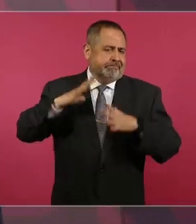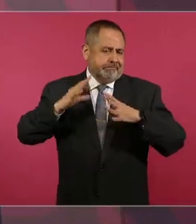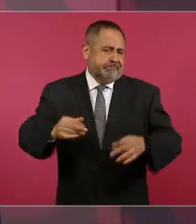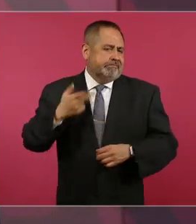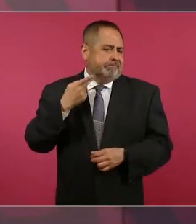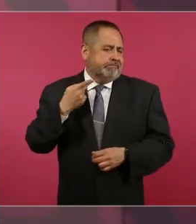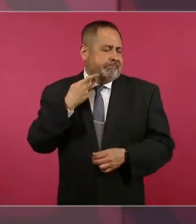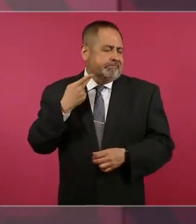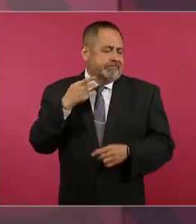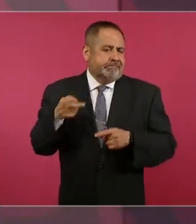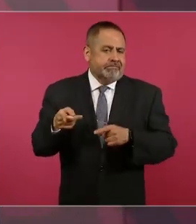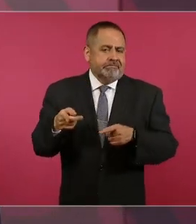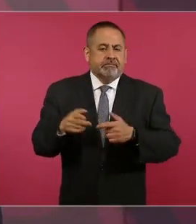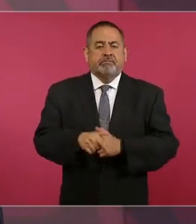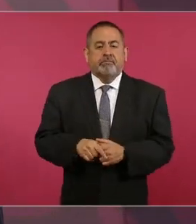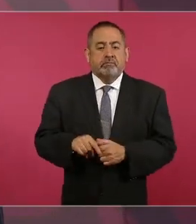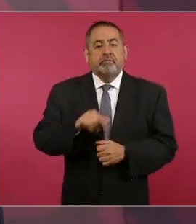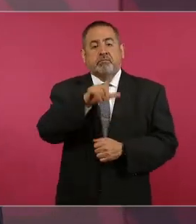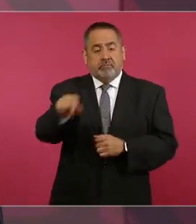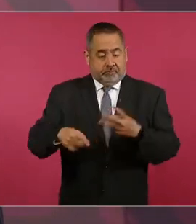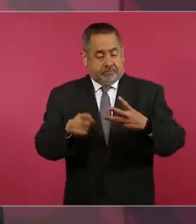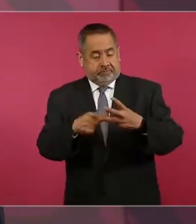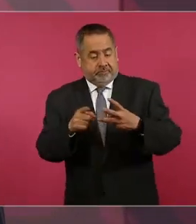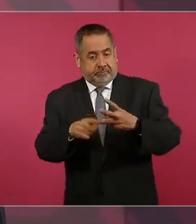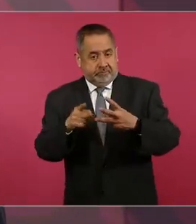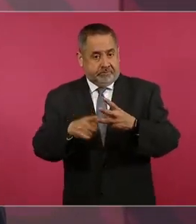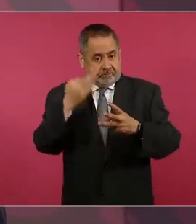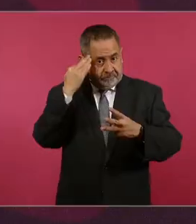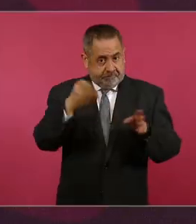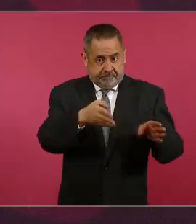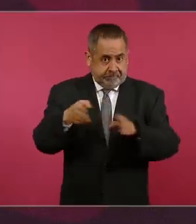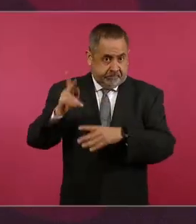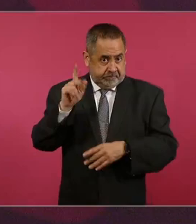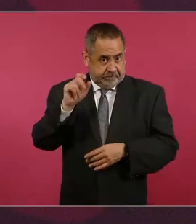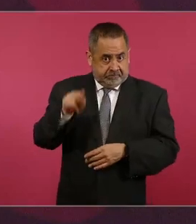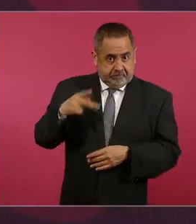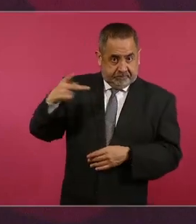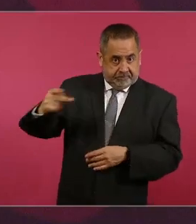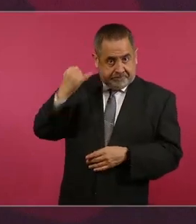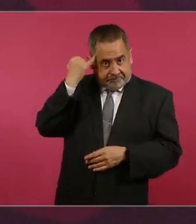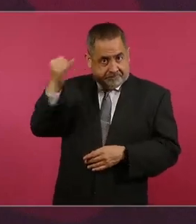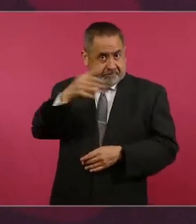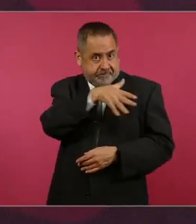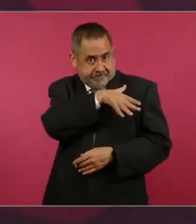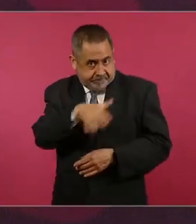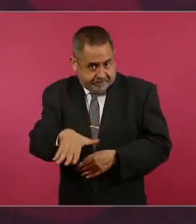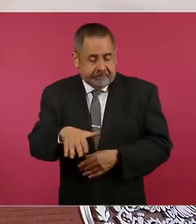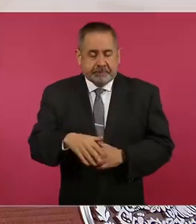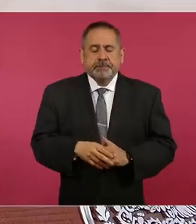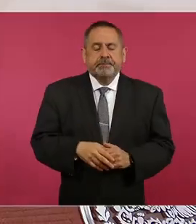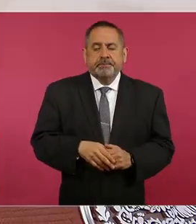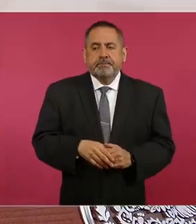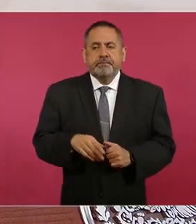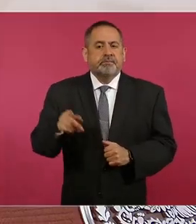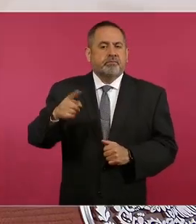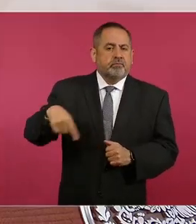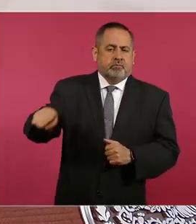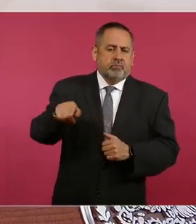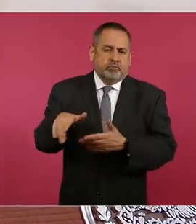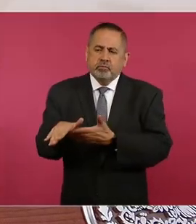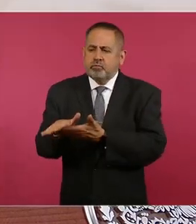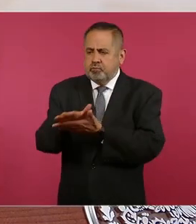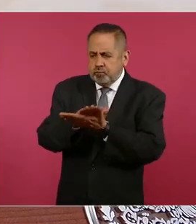etapa de su estrategia, ya que la gente, sobre todo los de abajo,